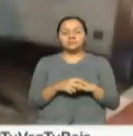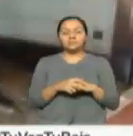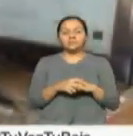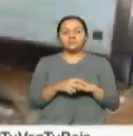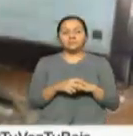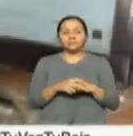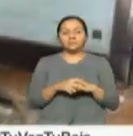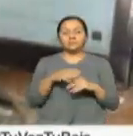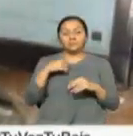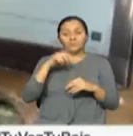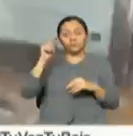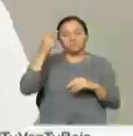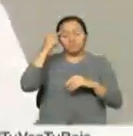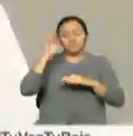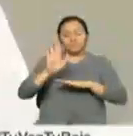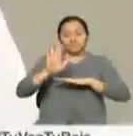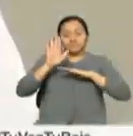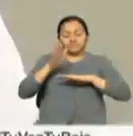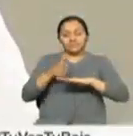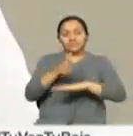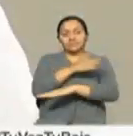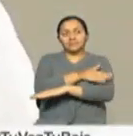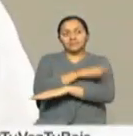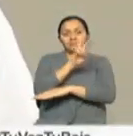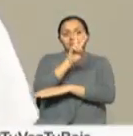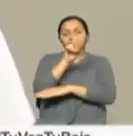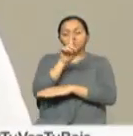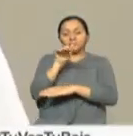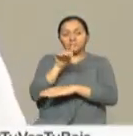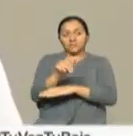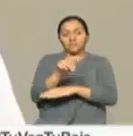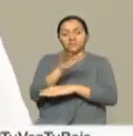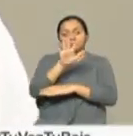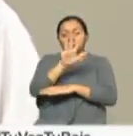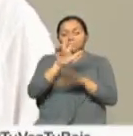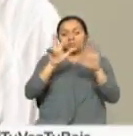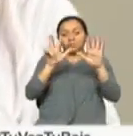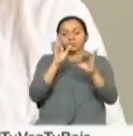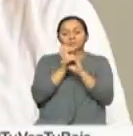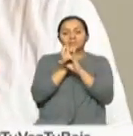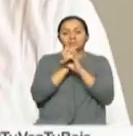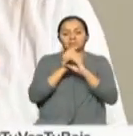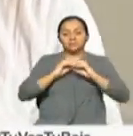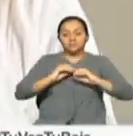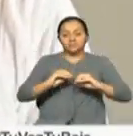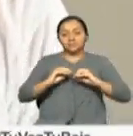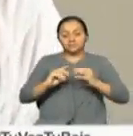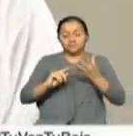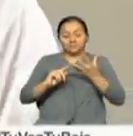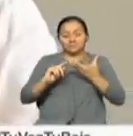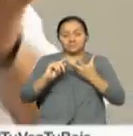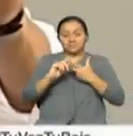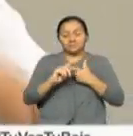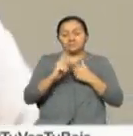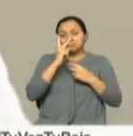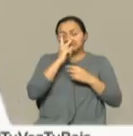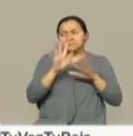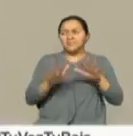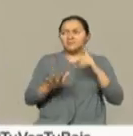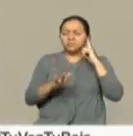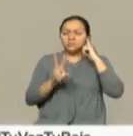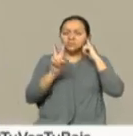Cuando llegamos al gobierno, teníamos 21.058 instituciones educativas, con